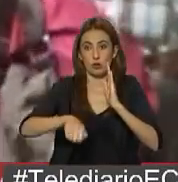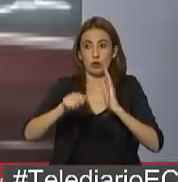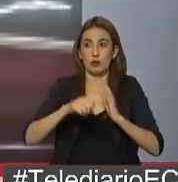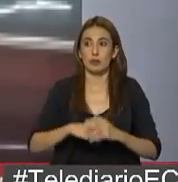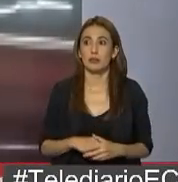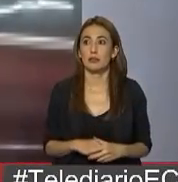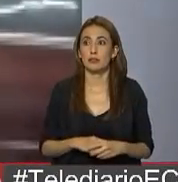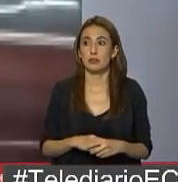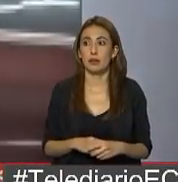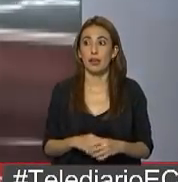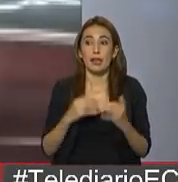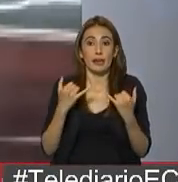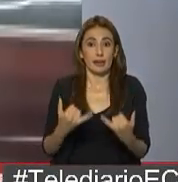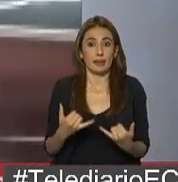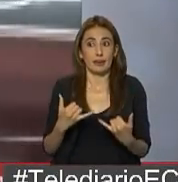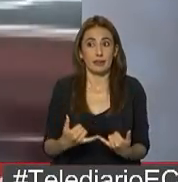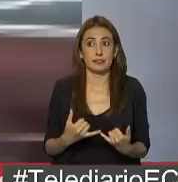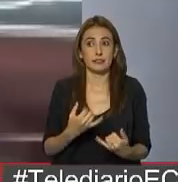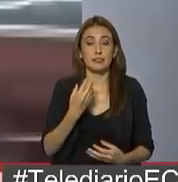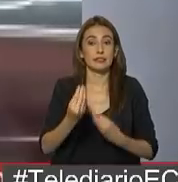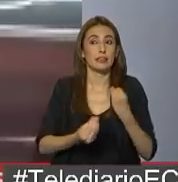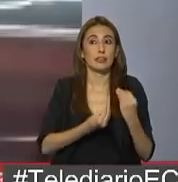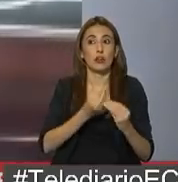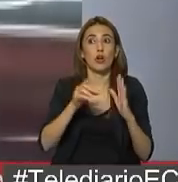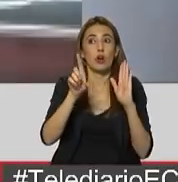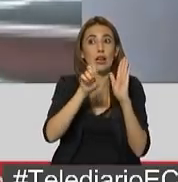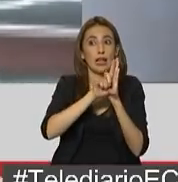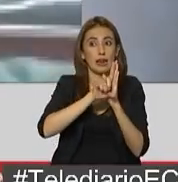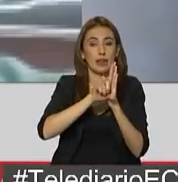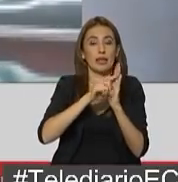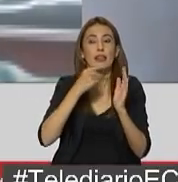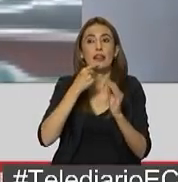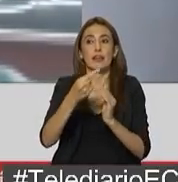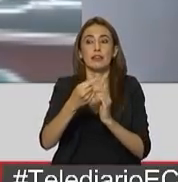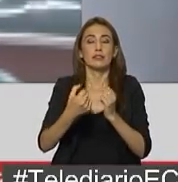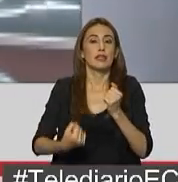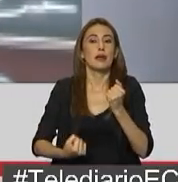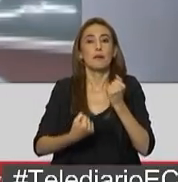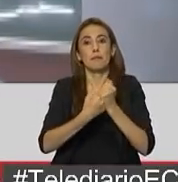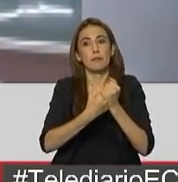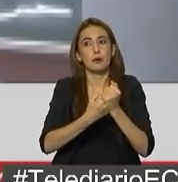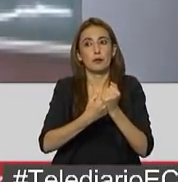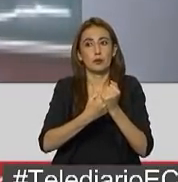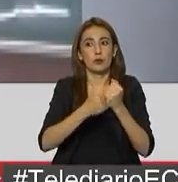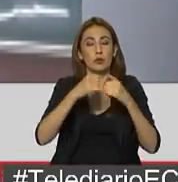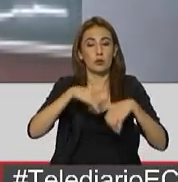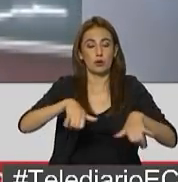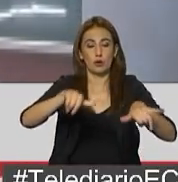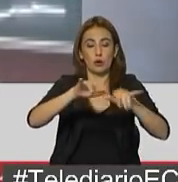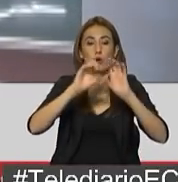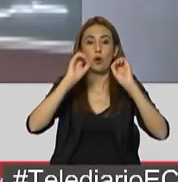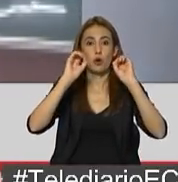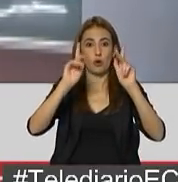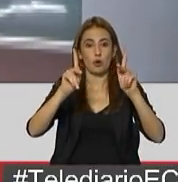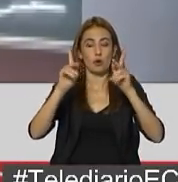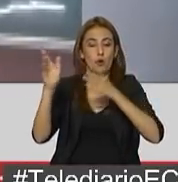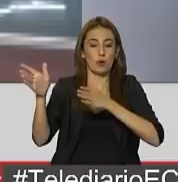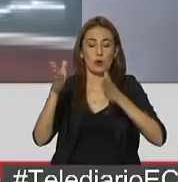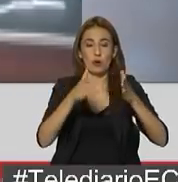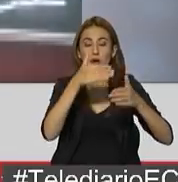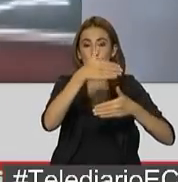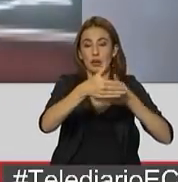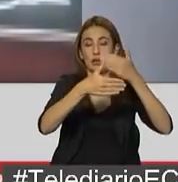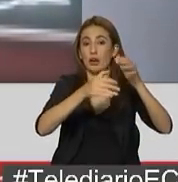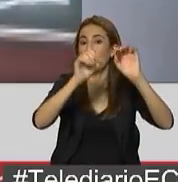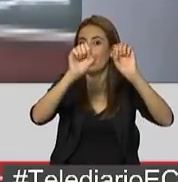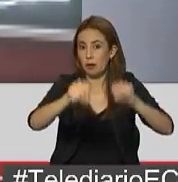Calero. En este sentido, la ley realmente ofrece una gran oportunidad para los negocios que todavía tengan una posibilidad